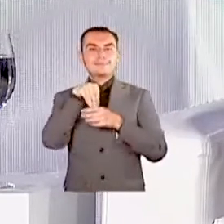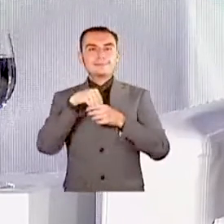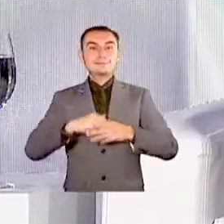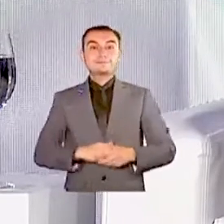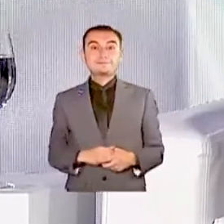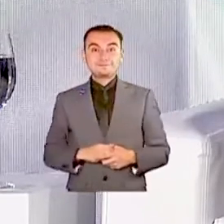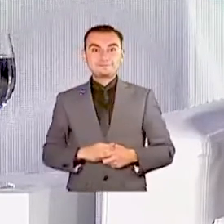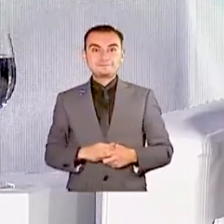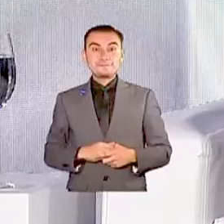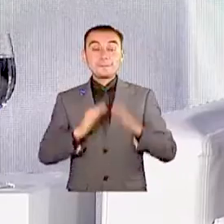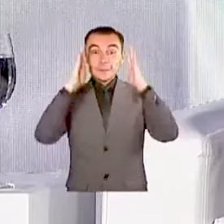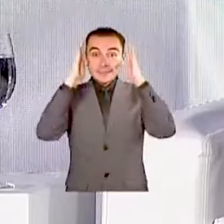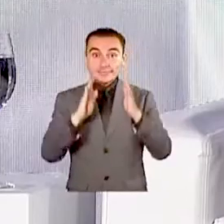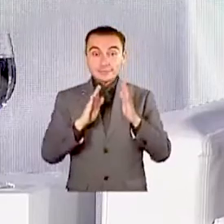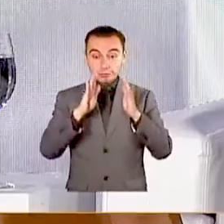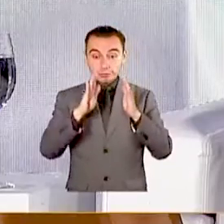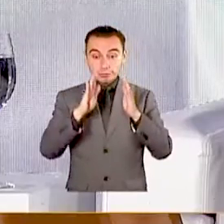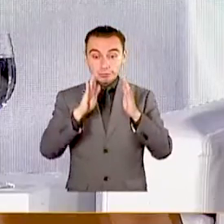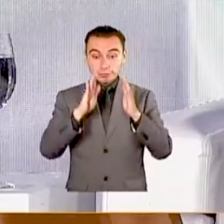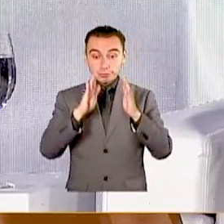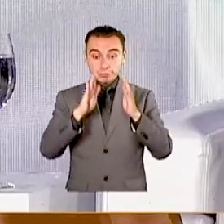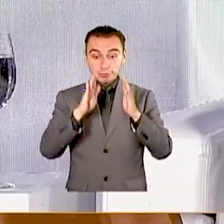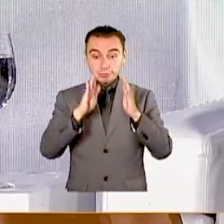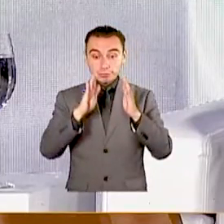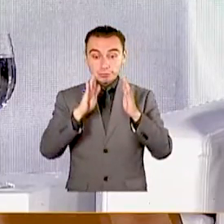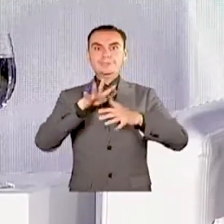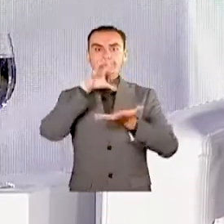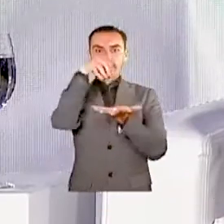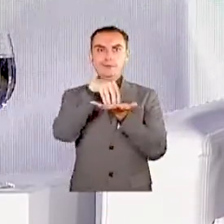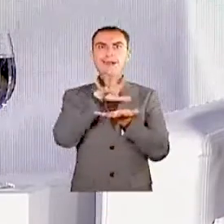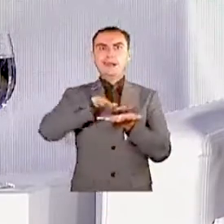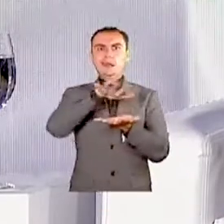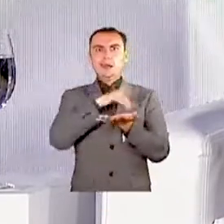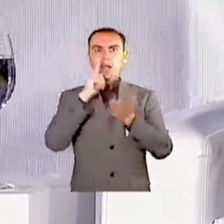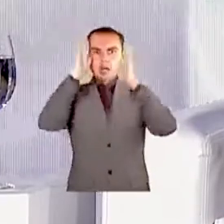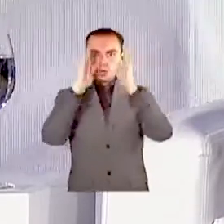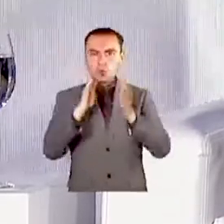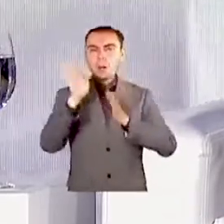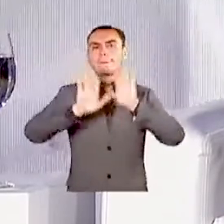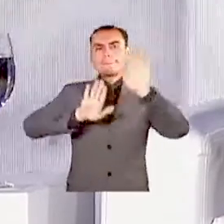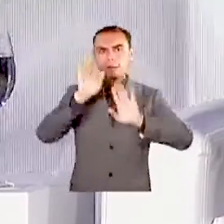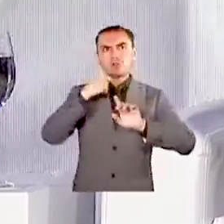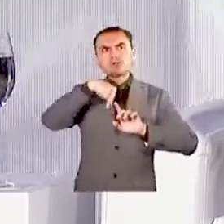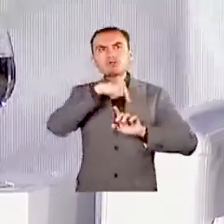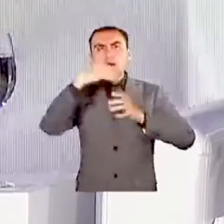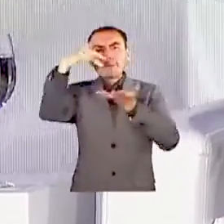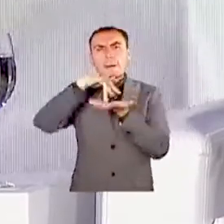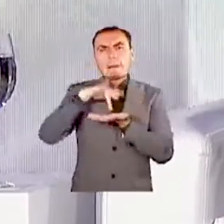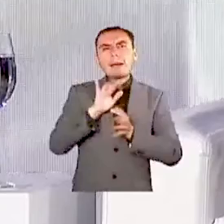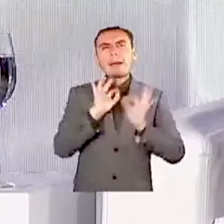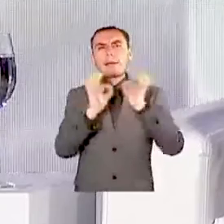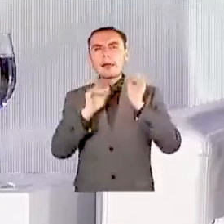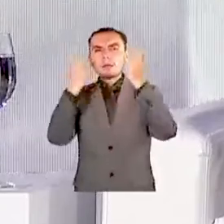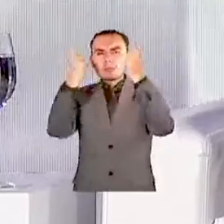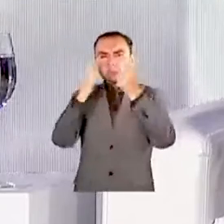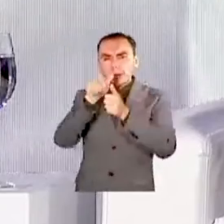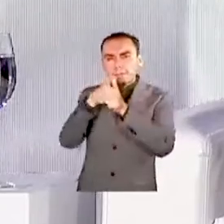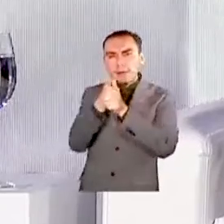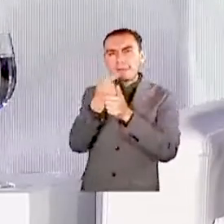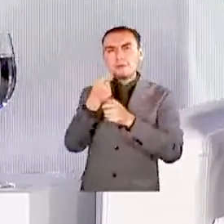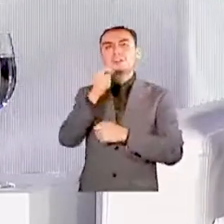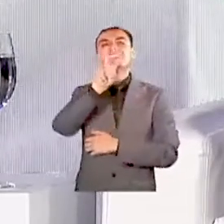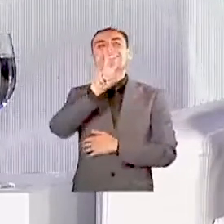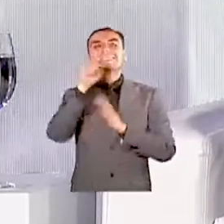El Centro de Atención al Público CAP Familia, cerca de 3.000 orientaciones, alrededor